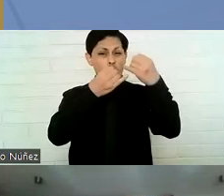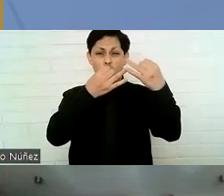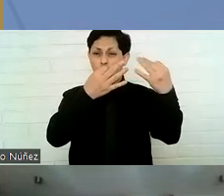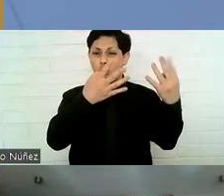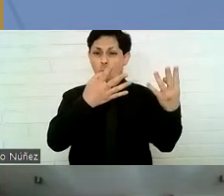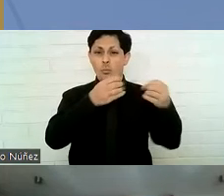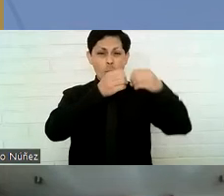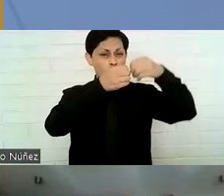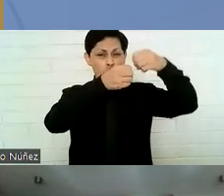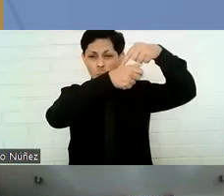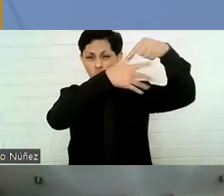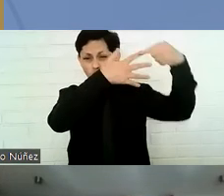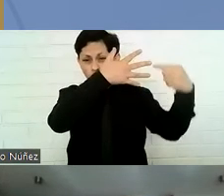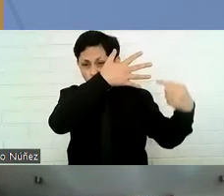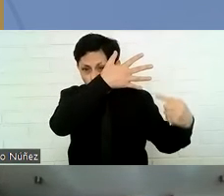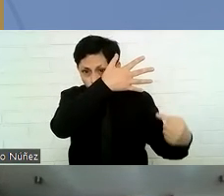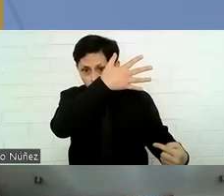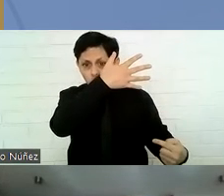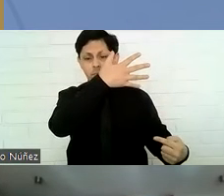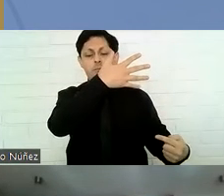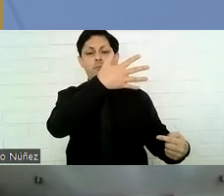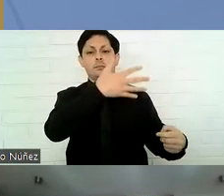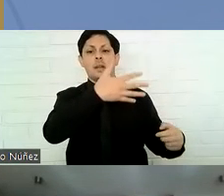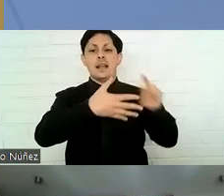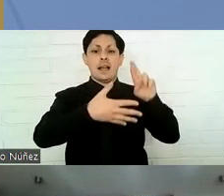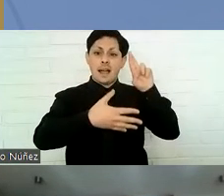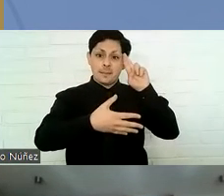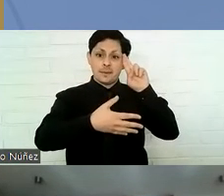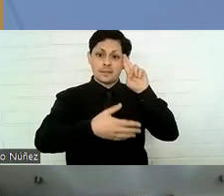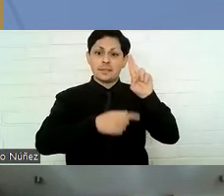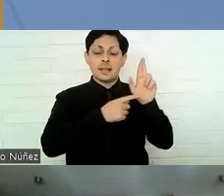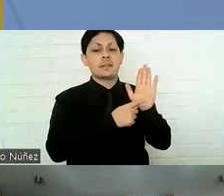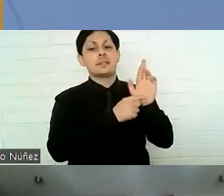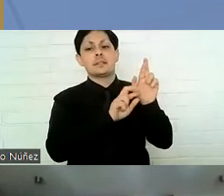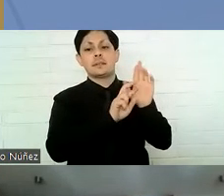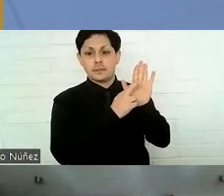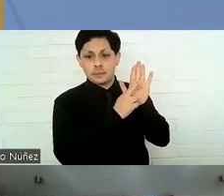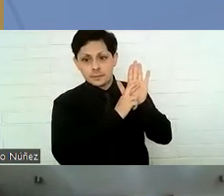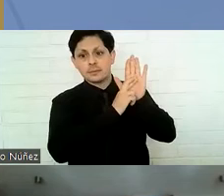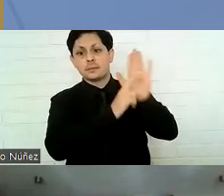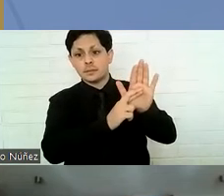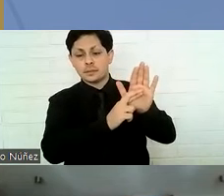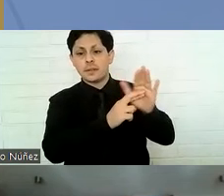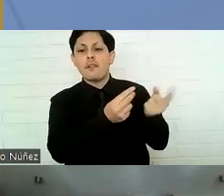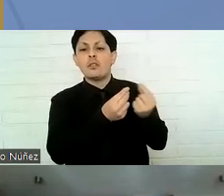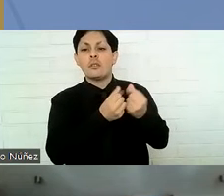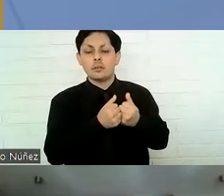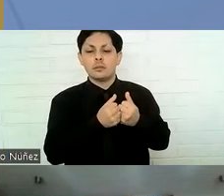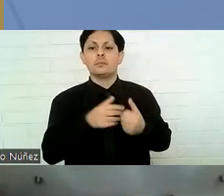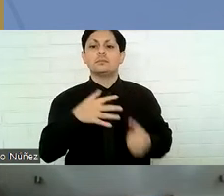ciertas representaciones que se connotan de valoración. Y es importante cómo en